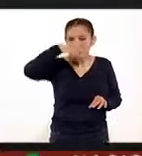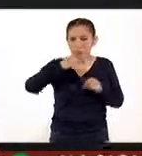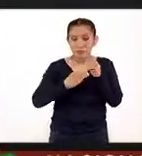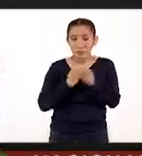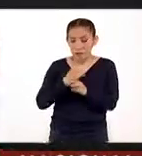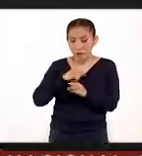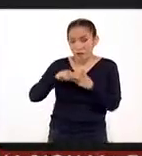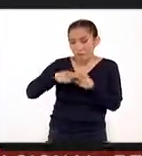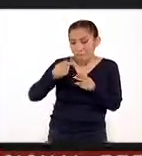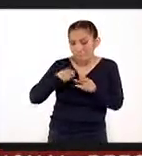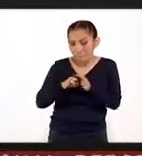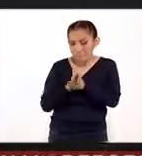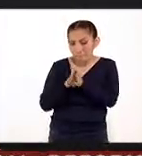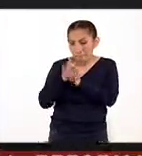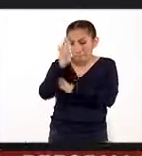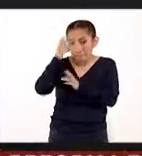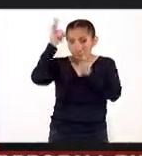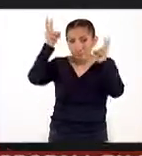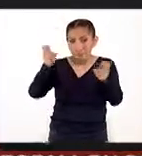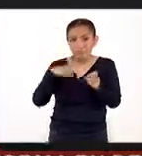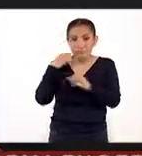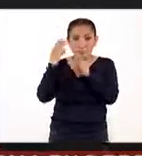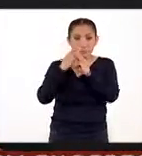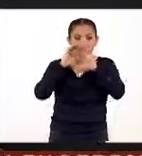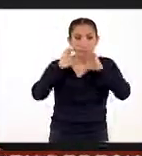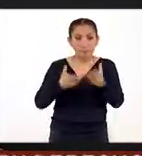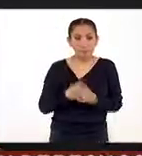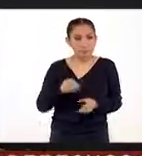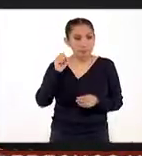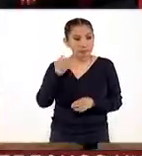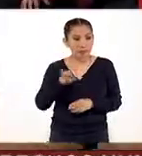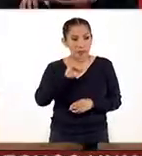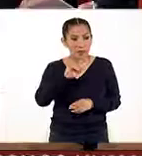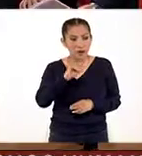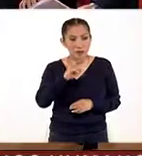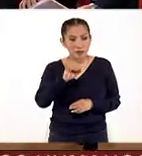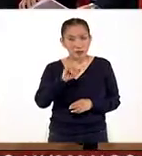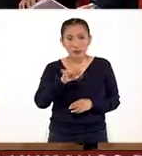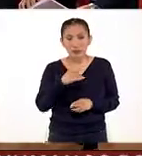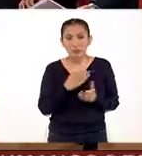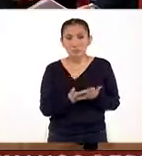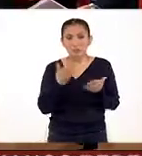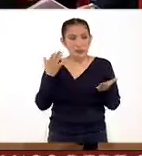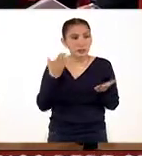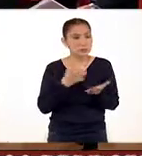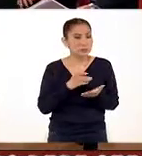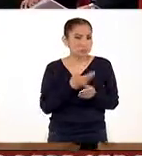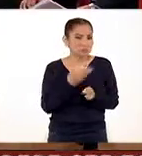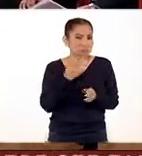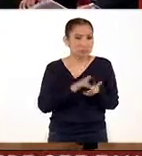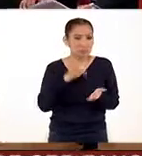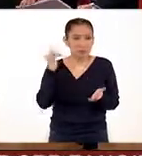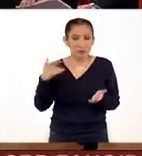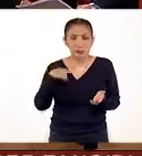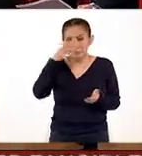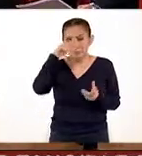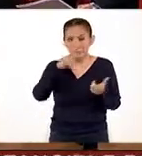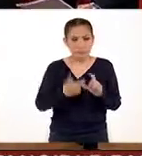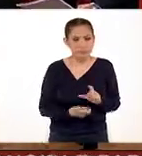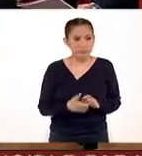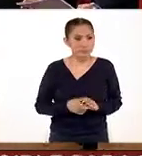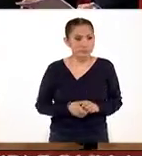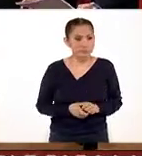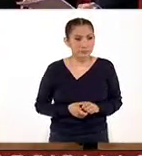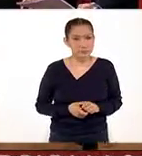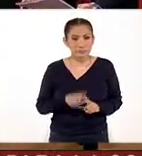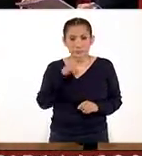ya empezamos a despuntar en este tema a nivel global. correcto, Juan Carlos Andrade, pues muchísimas gracias por estar con nosotros en el Estudio de México al Día. Al contrario,